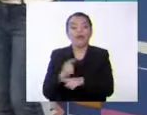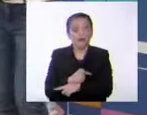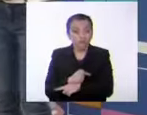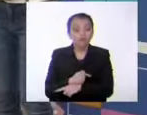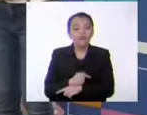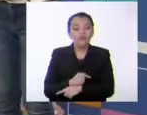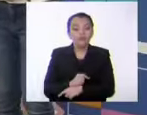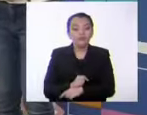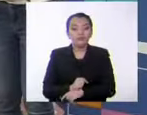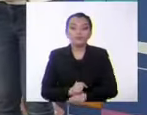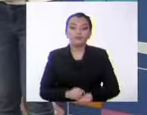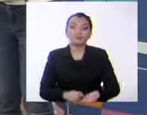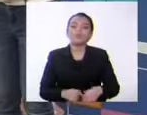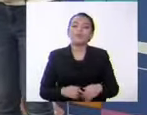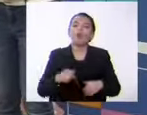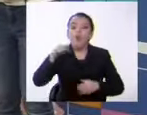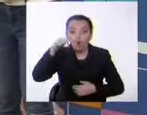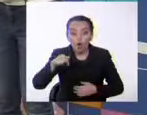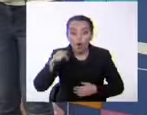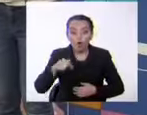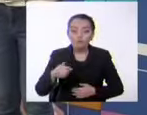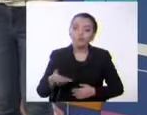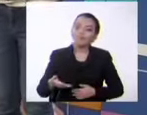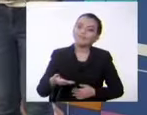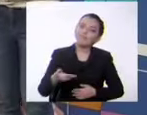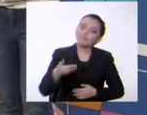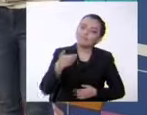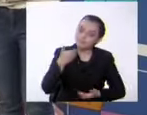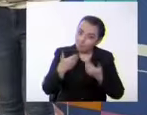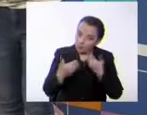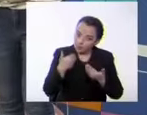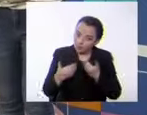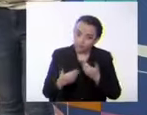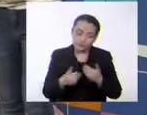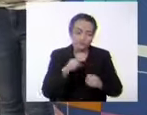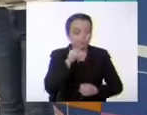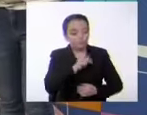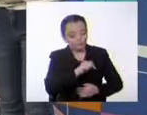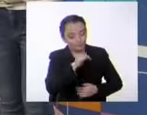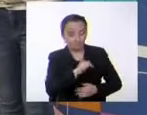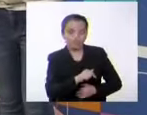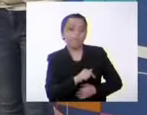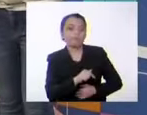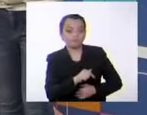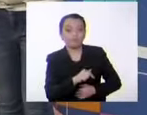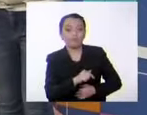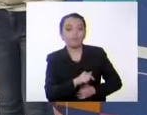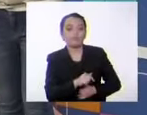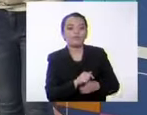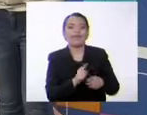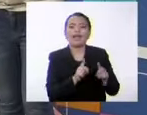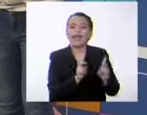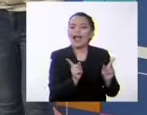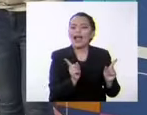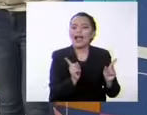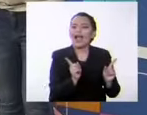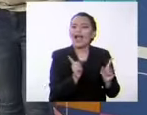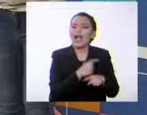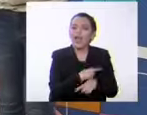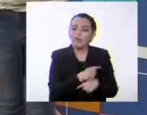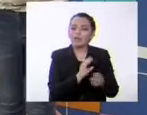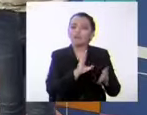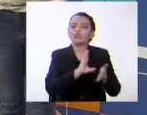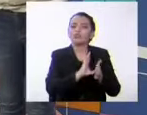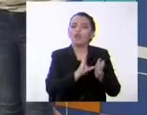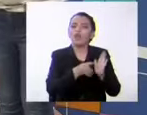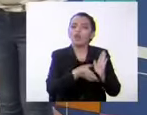amiguitas les expliquemos por qué suceden estos cambios, ¿no? ¿Qué crees que se deben el tema de los cambios en la cultura?